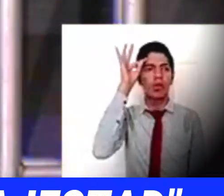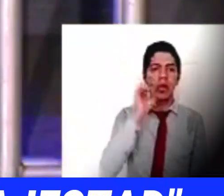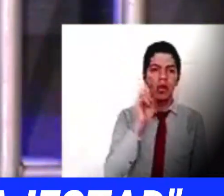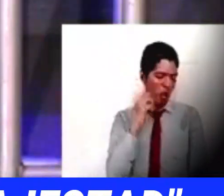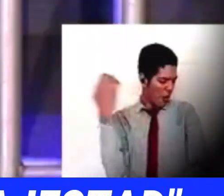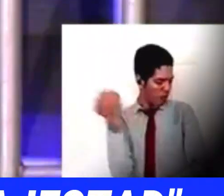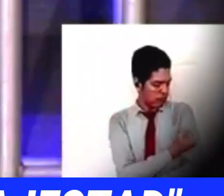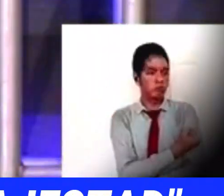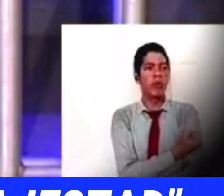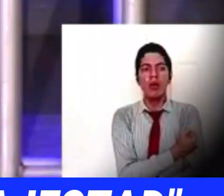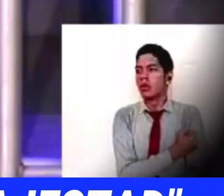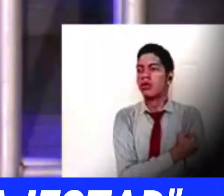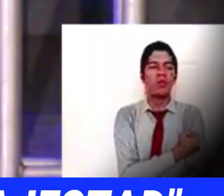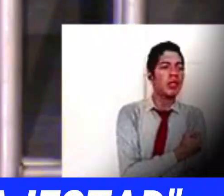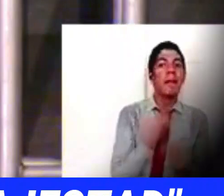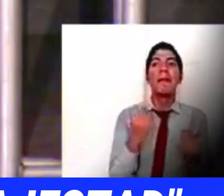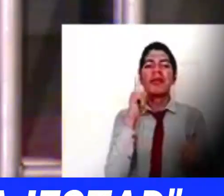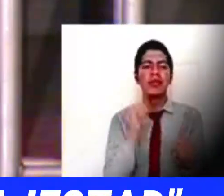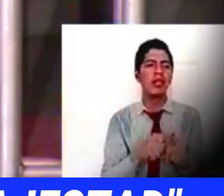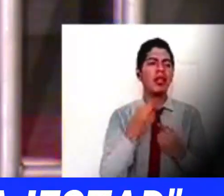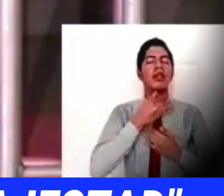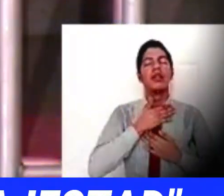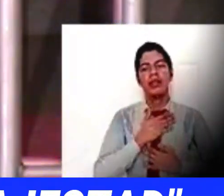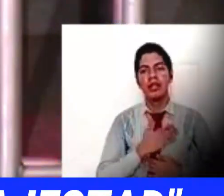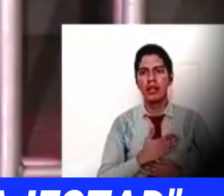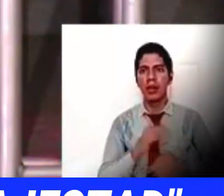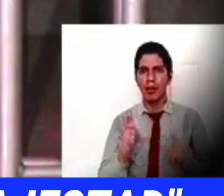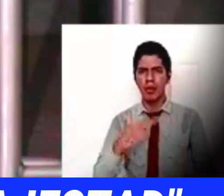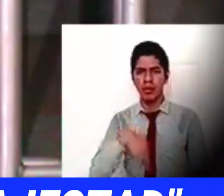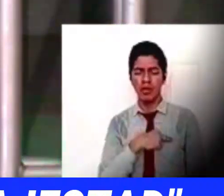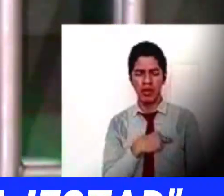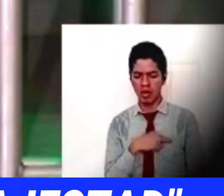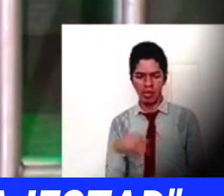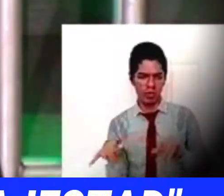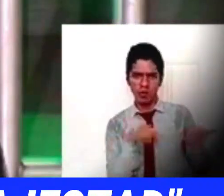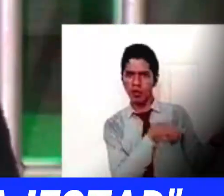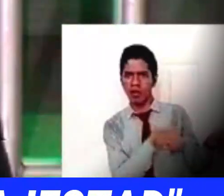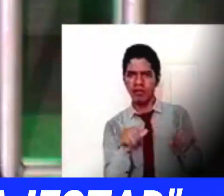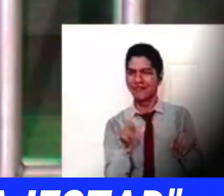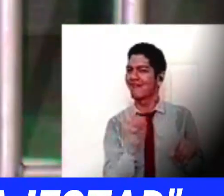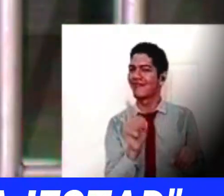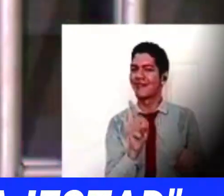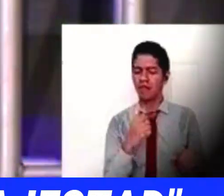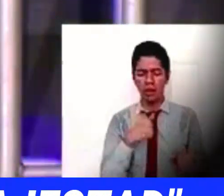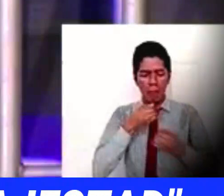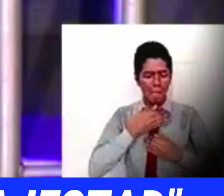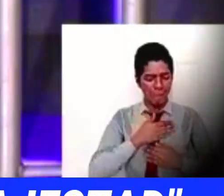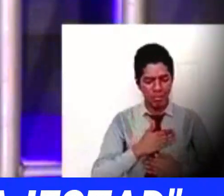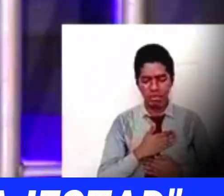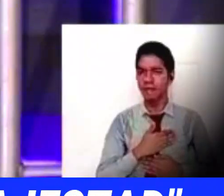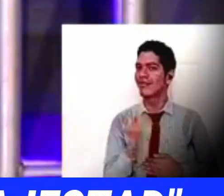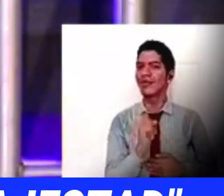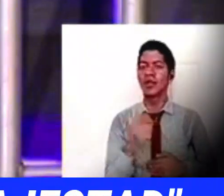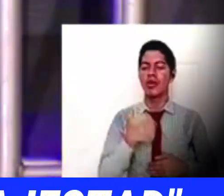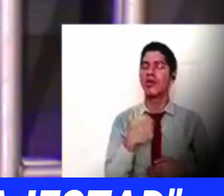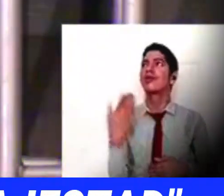de paz. Pero usted no tiene poquitos de paz, usted tiene al Dios de la paz. Usted tiene en esta tarde,